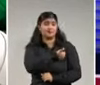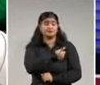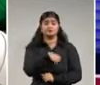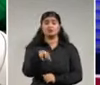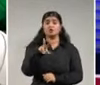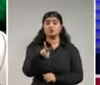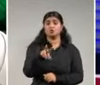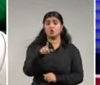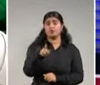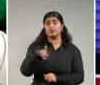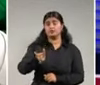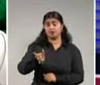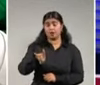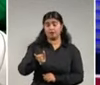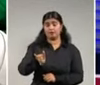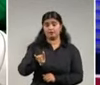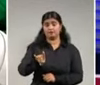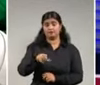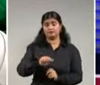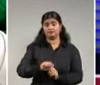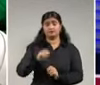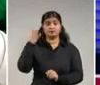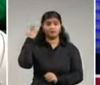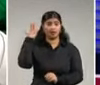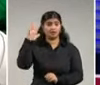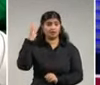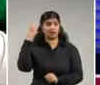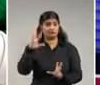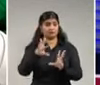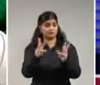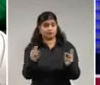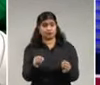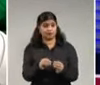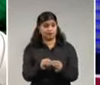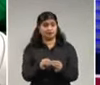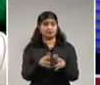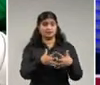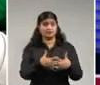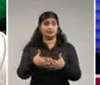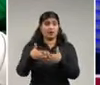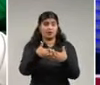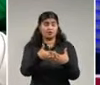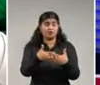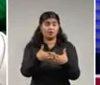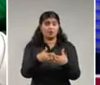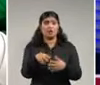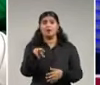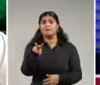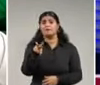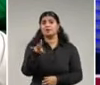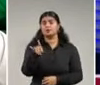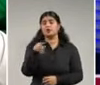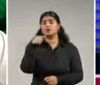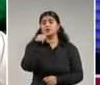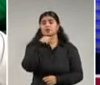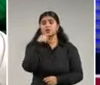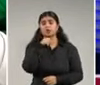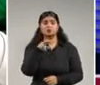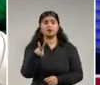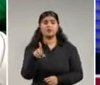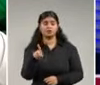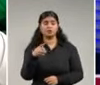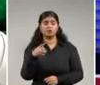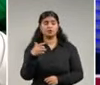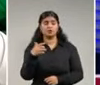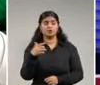119 casos importados, también es Estados Unidos con 29, Rusia con 21, Canadá